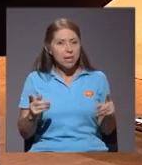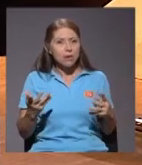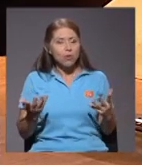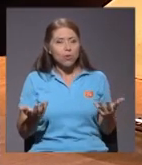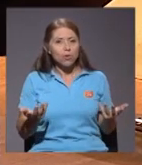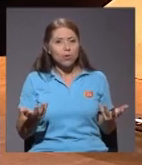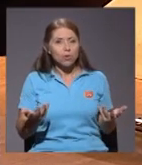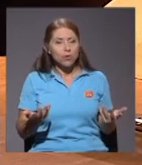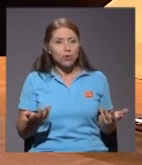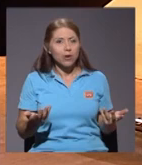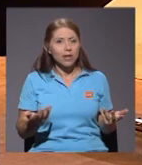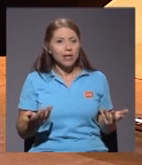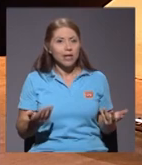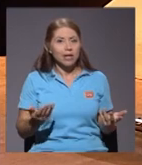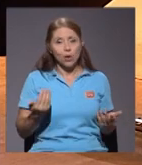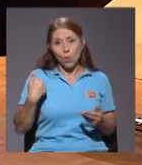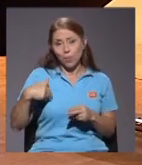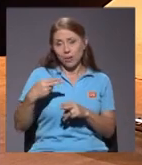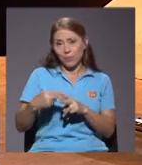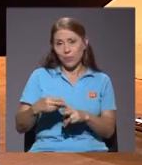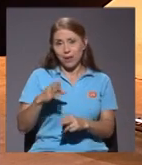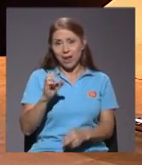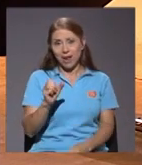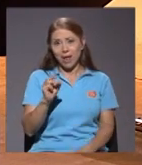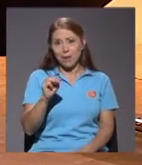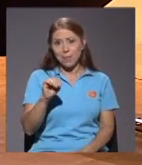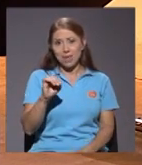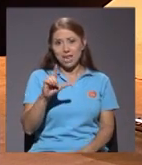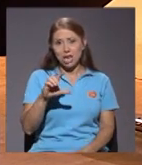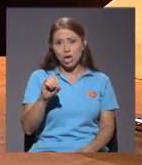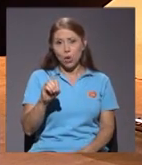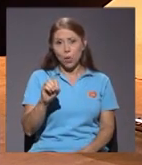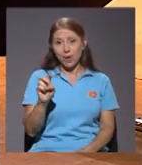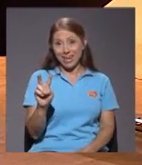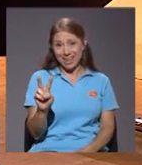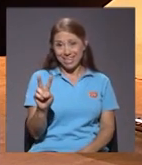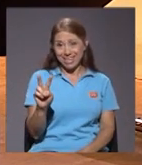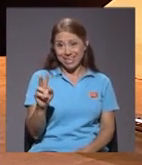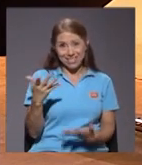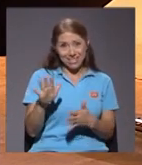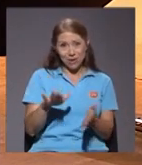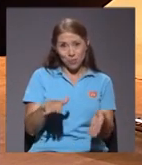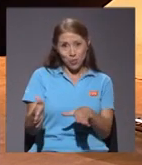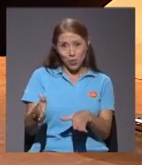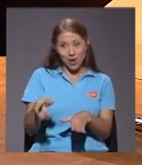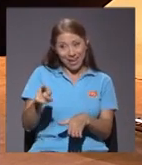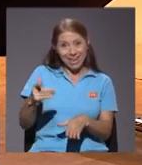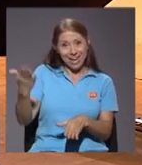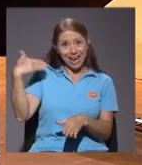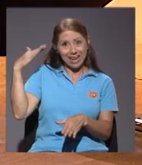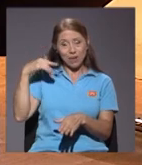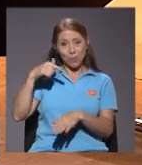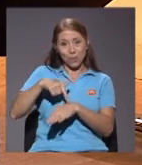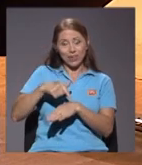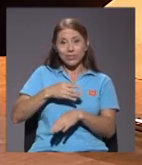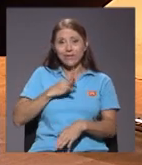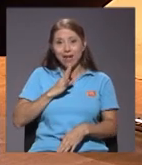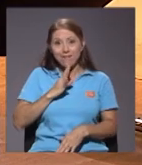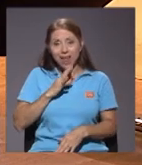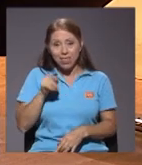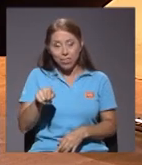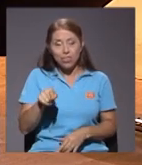y emilio ebergenyi en paz descanse que era el locutor que hablaba y